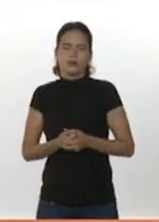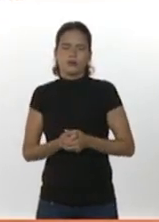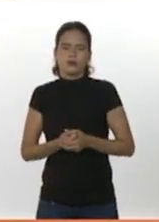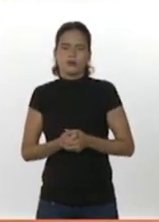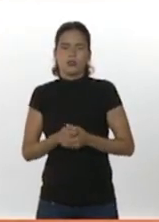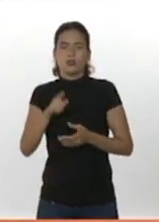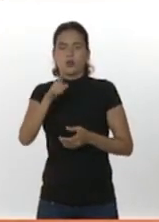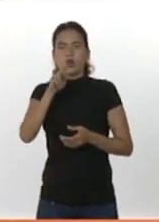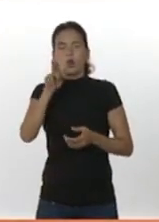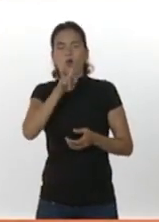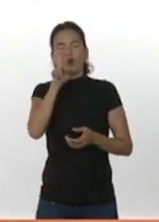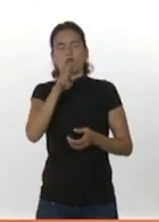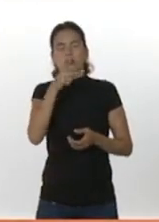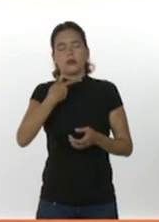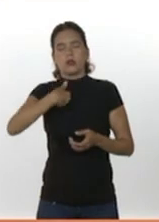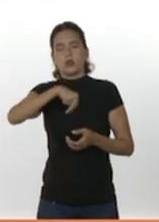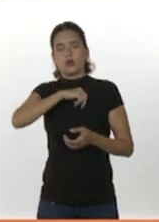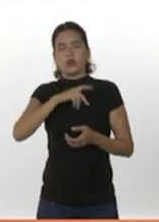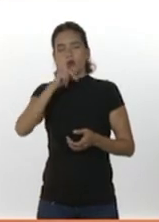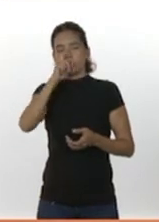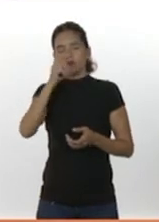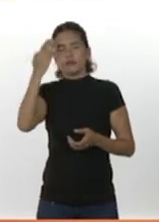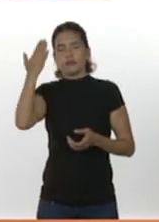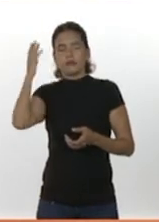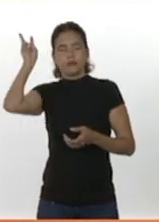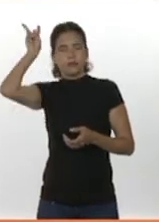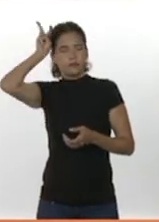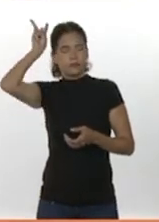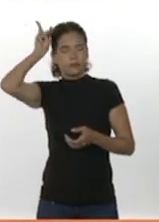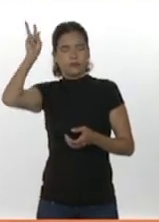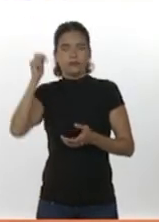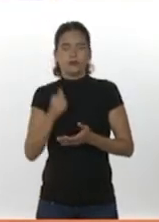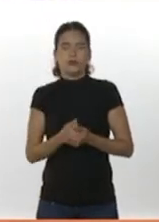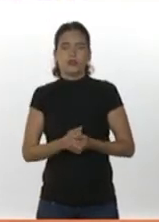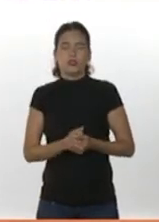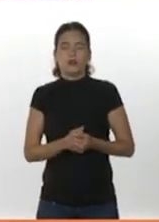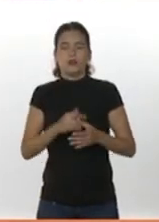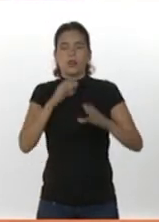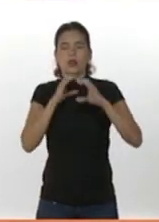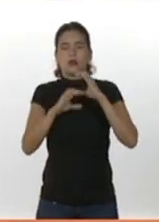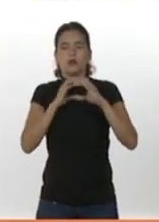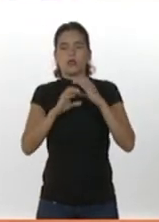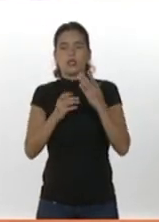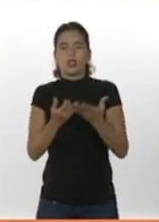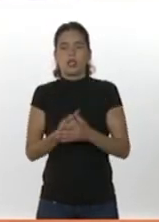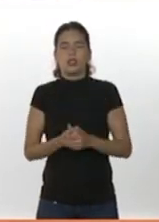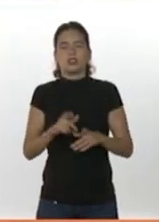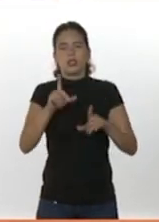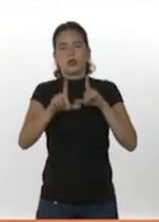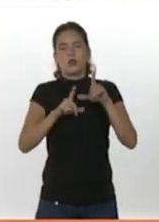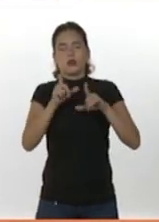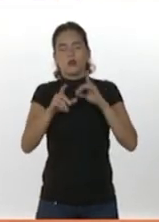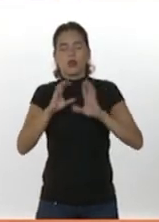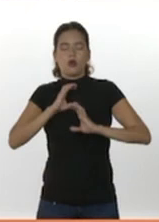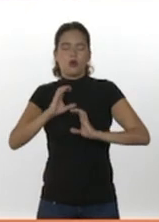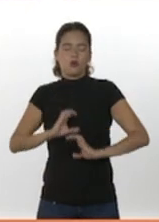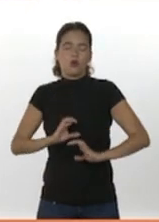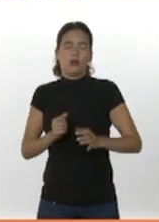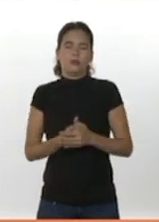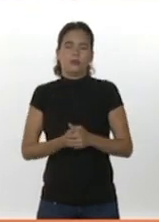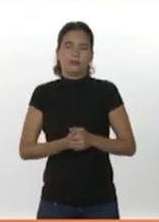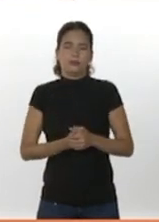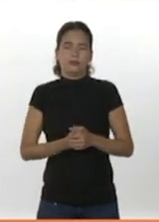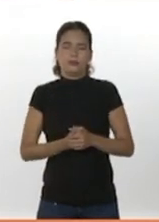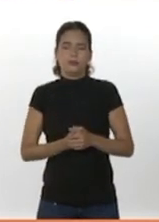lo utilizaban nuestros ancestros y todavía para comunicarse en un tipo de lenguaje corporal